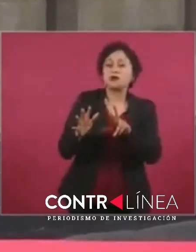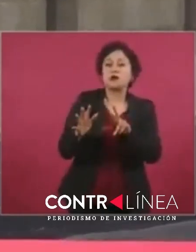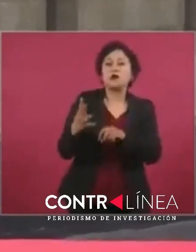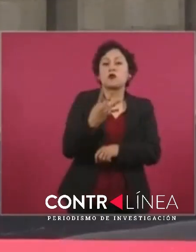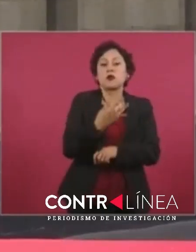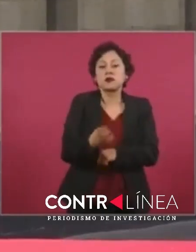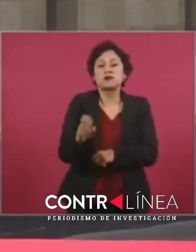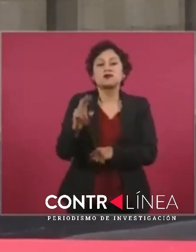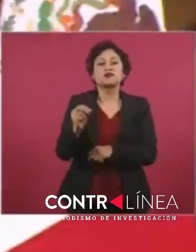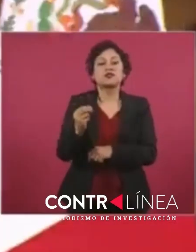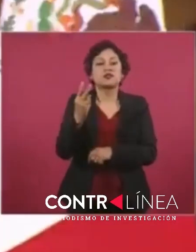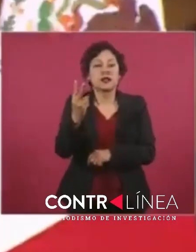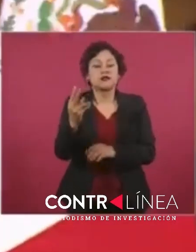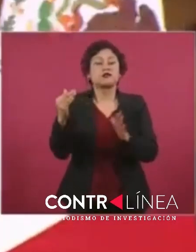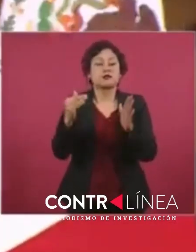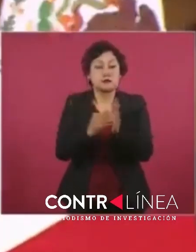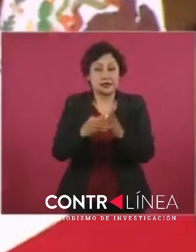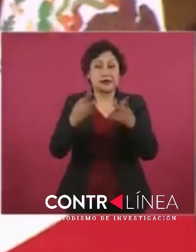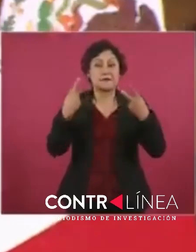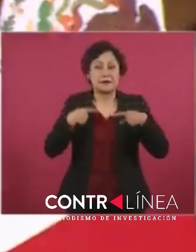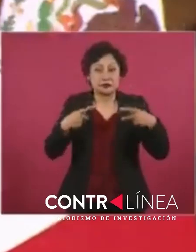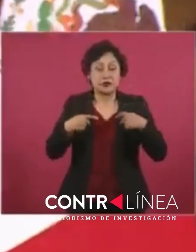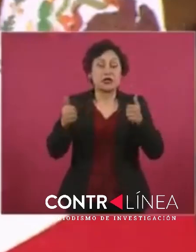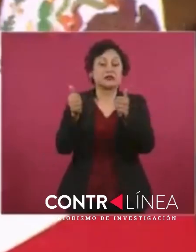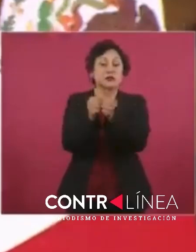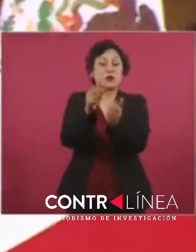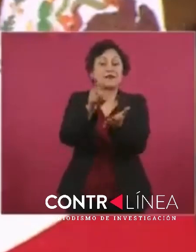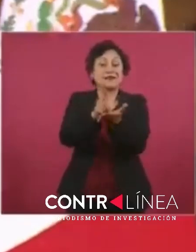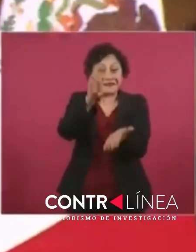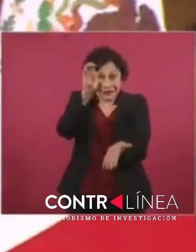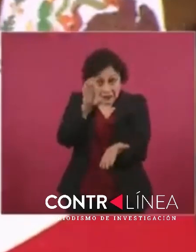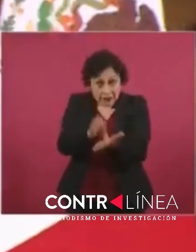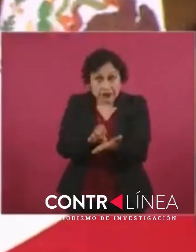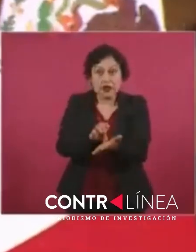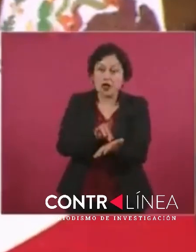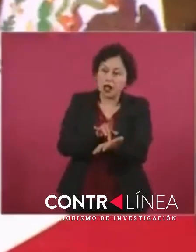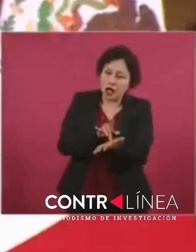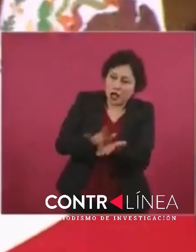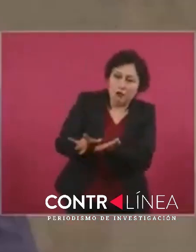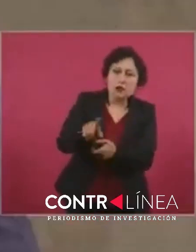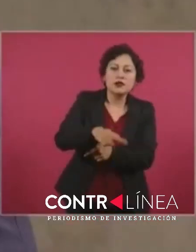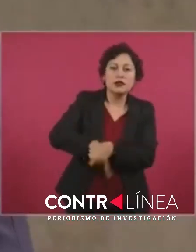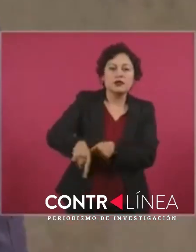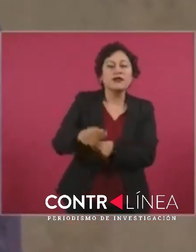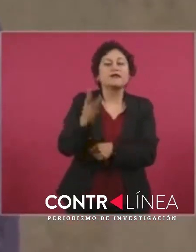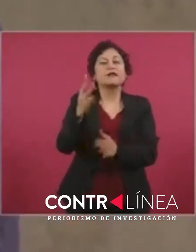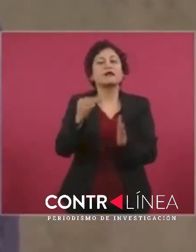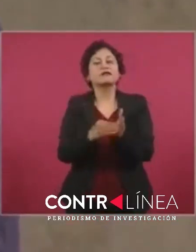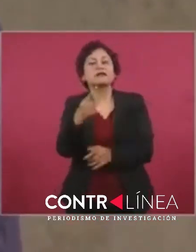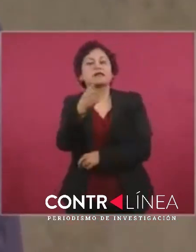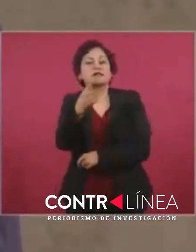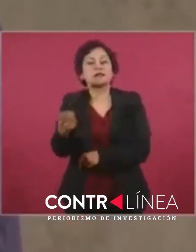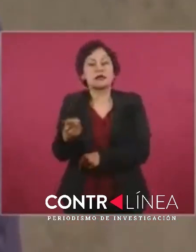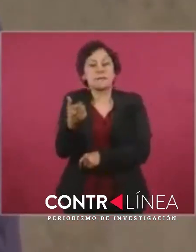482,000 personas con discapacidad son apoyadas con 3,100 pesos bimestrales.